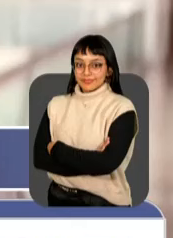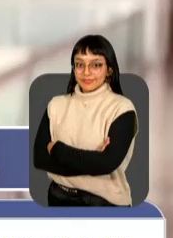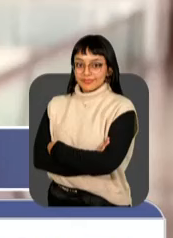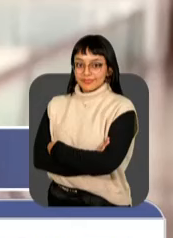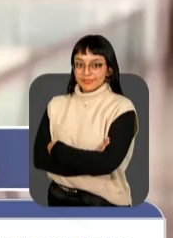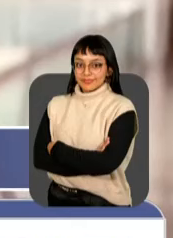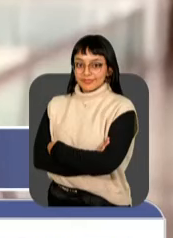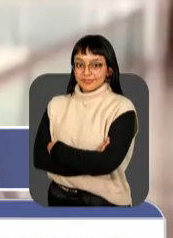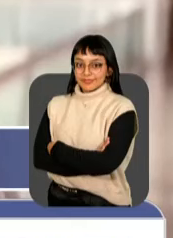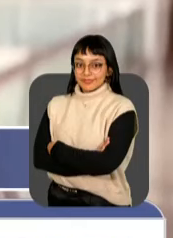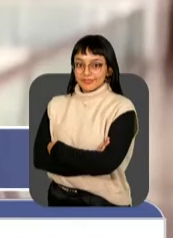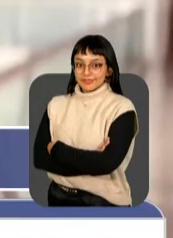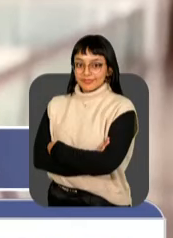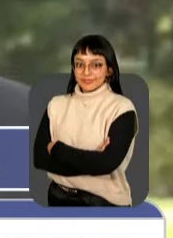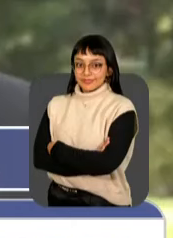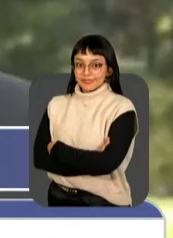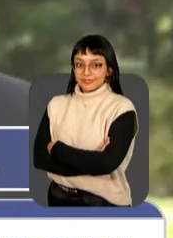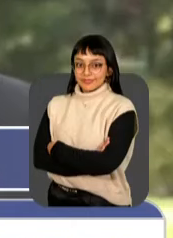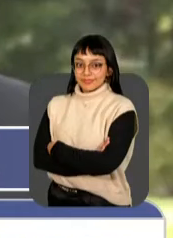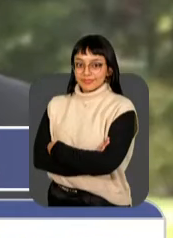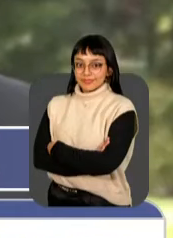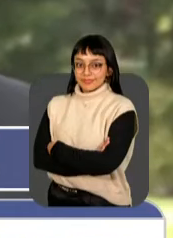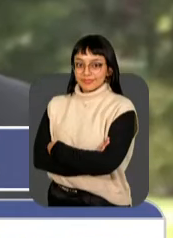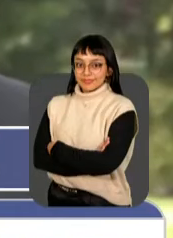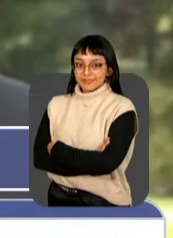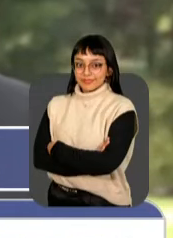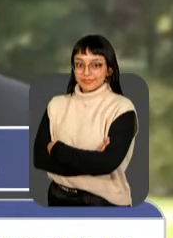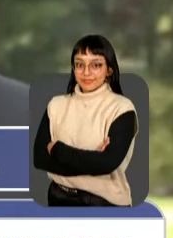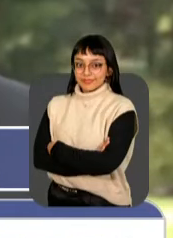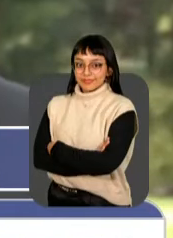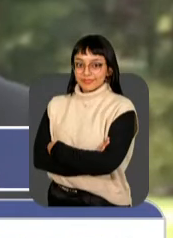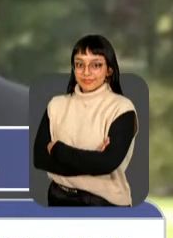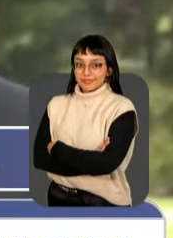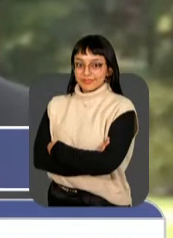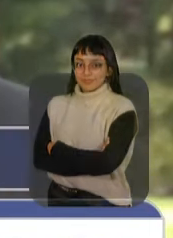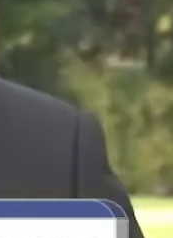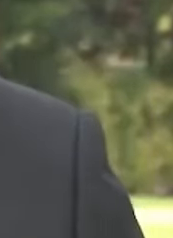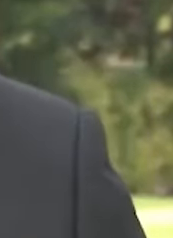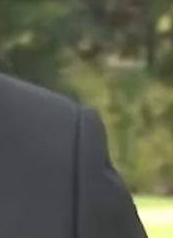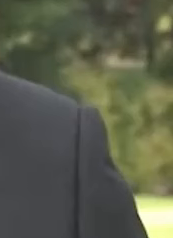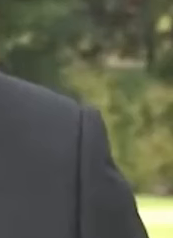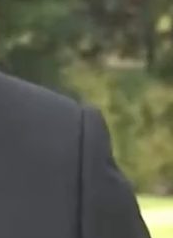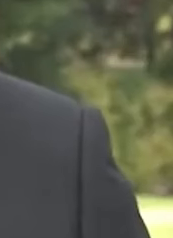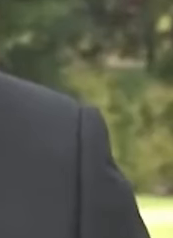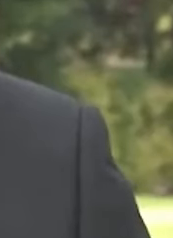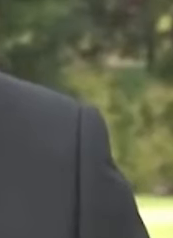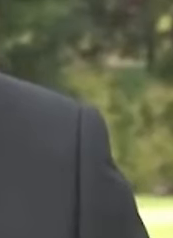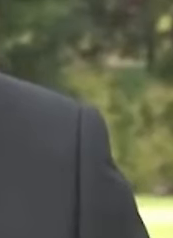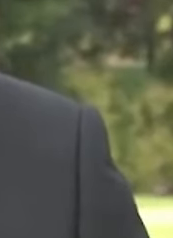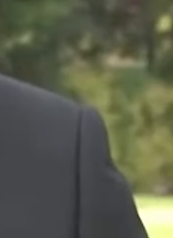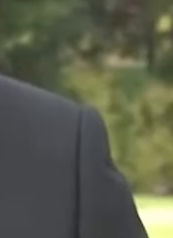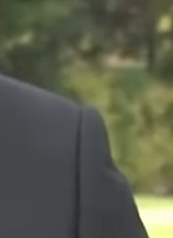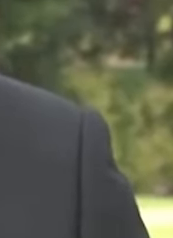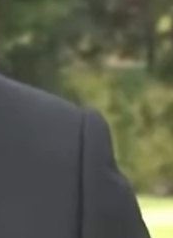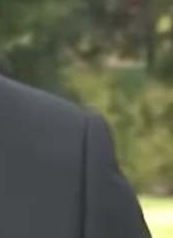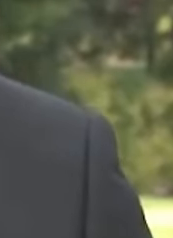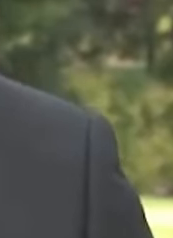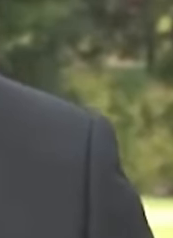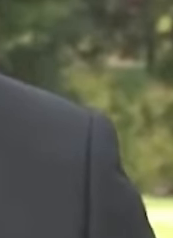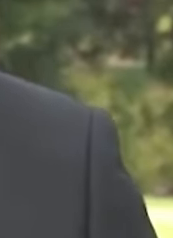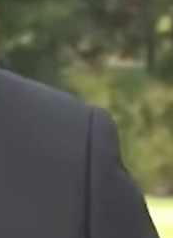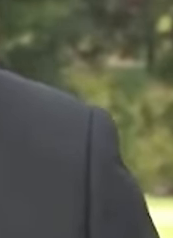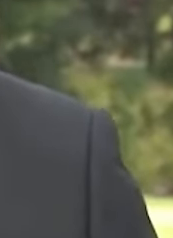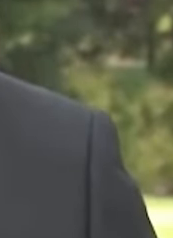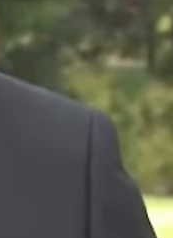Chadwick responda como cualquier ciudadano, sin acuerdos que impliquen clases de ética. Espero que pueda responder como todos los chilenos y chilenas y que no